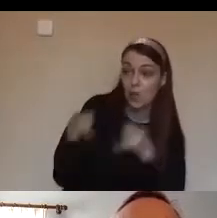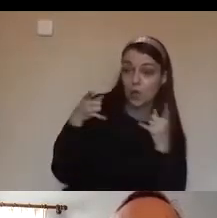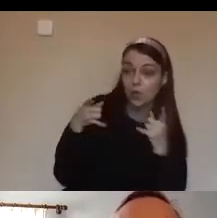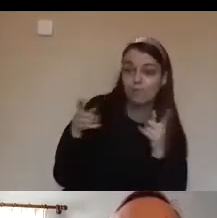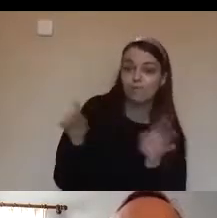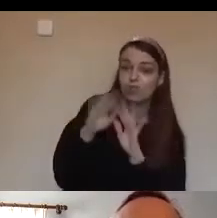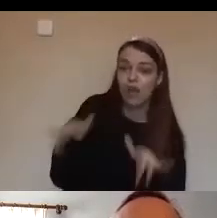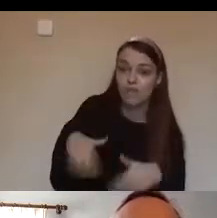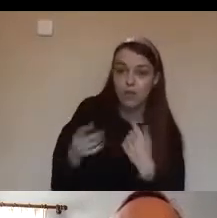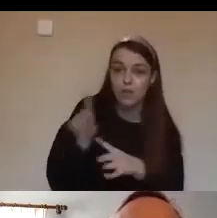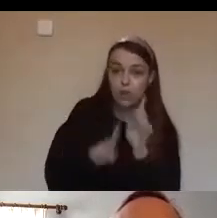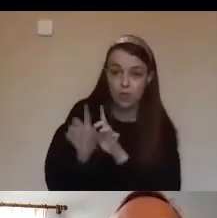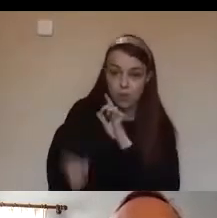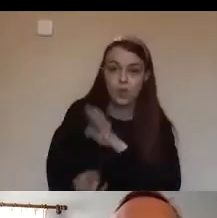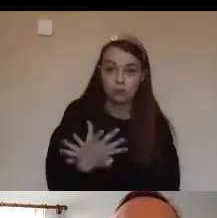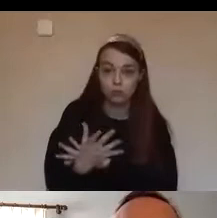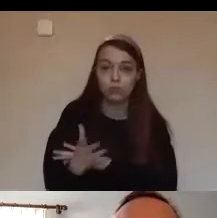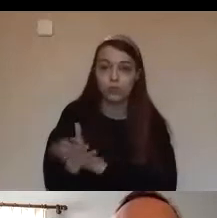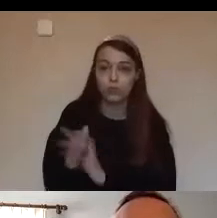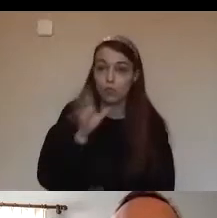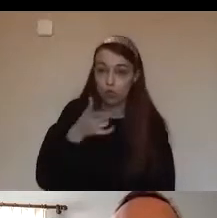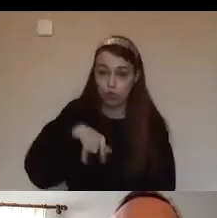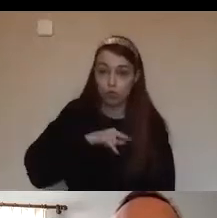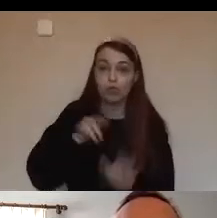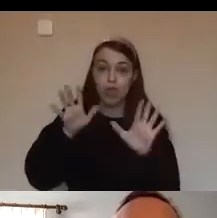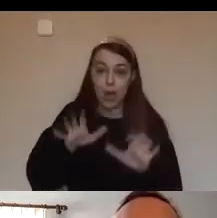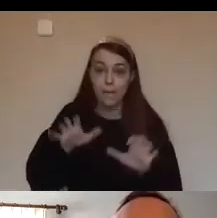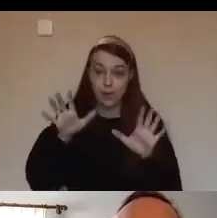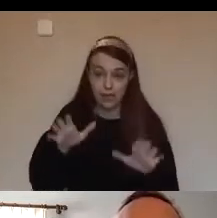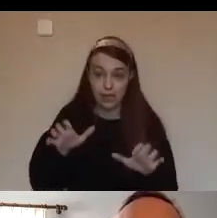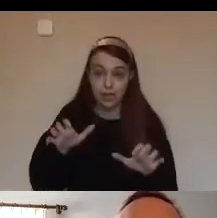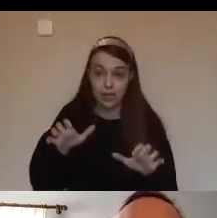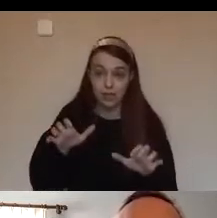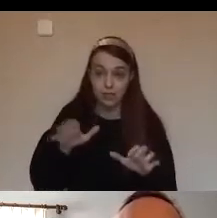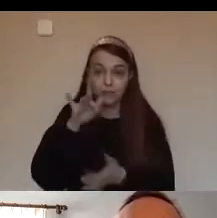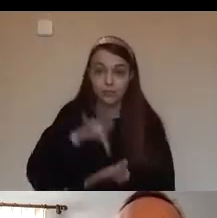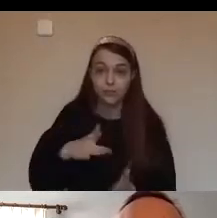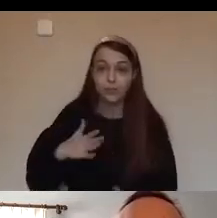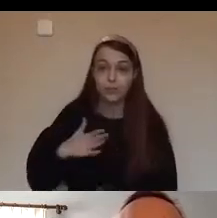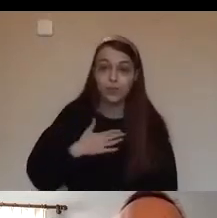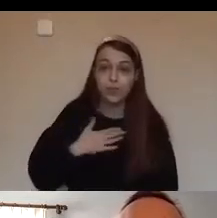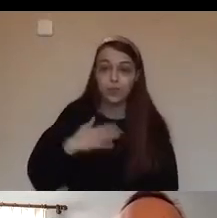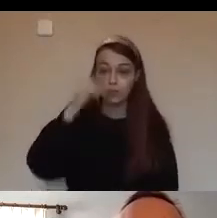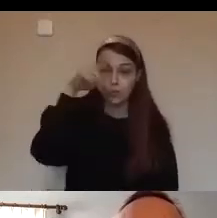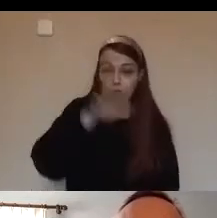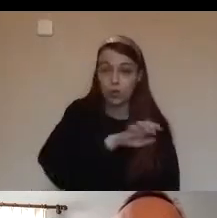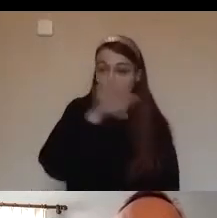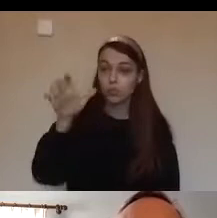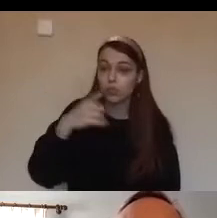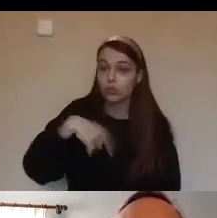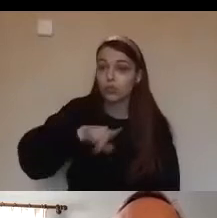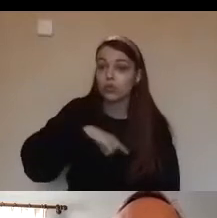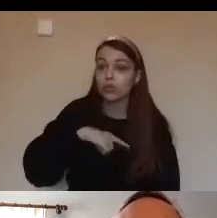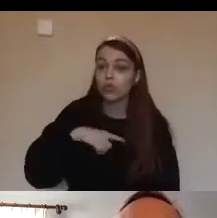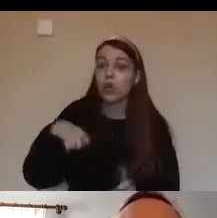problema. Y de hecho, una de las lecciones del Día del Patrimonio Cultural Europeo fue centrarse en